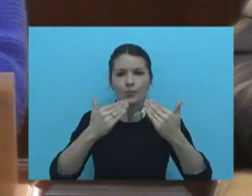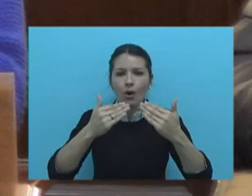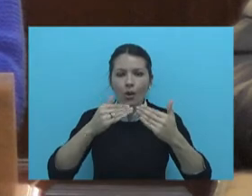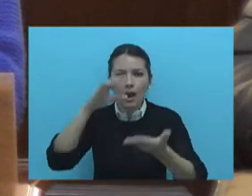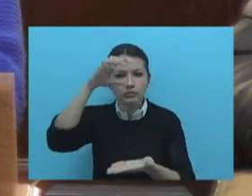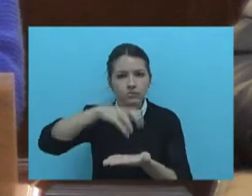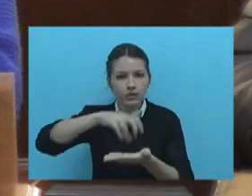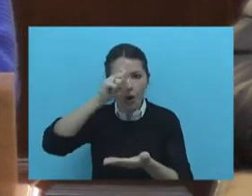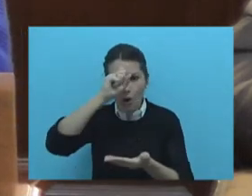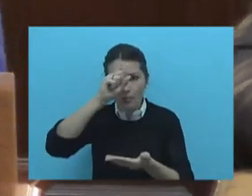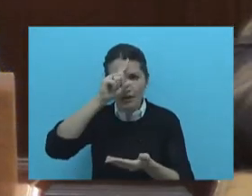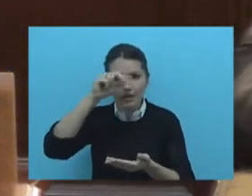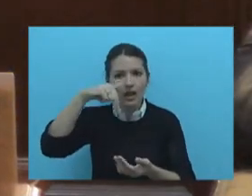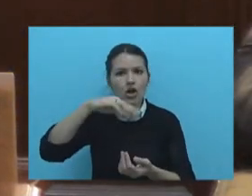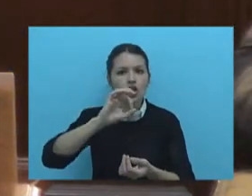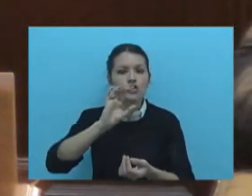Provincial.